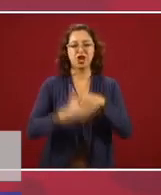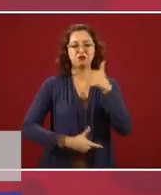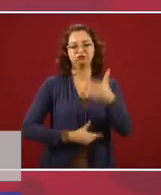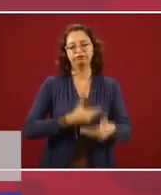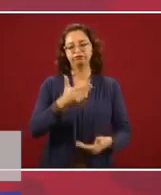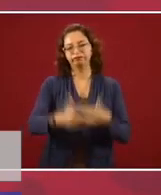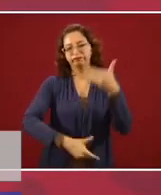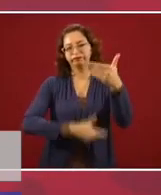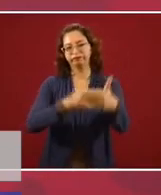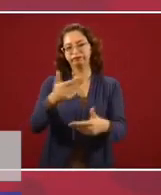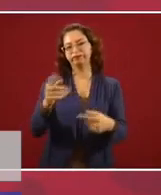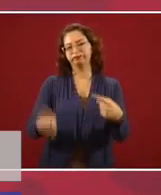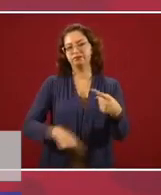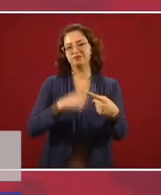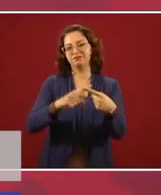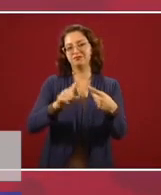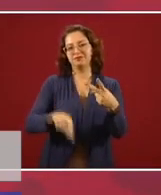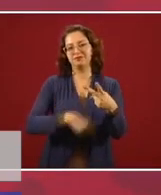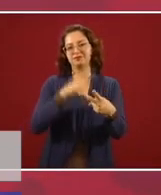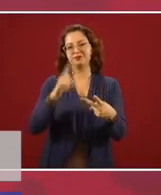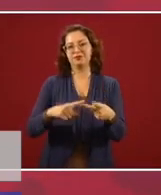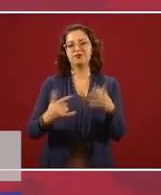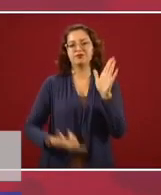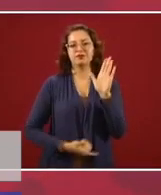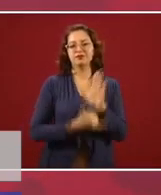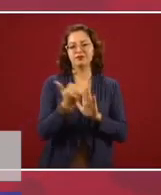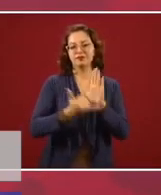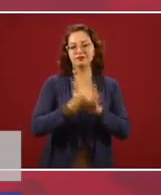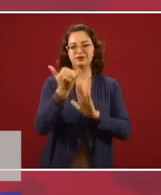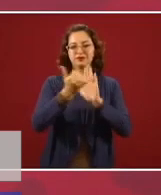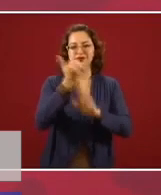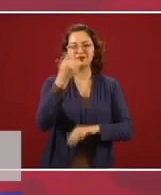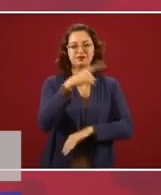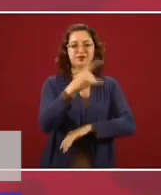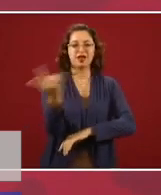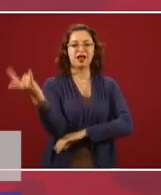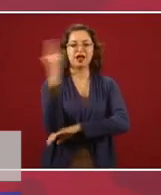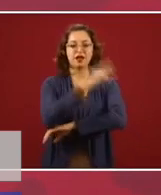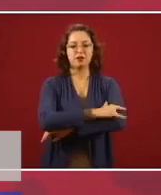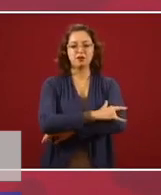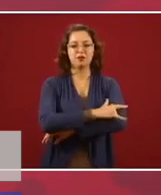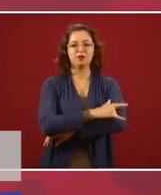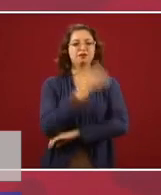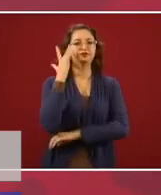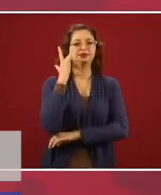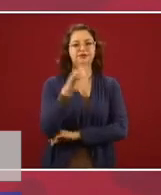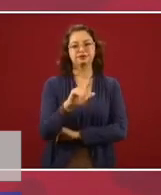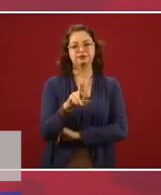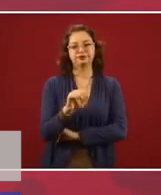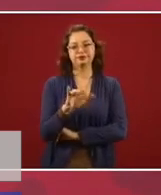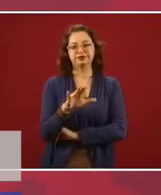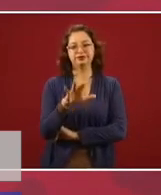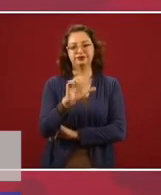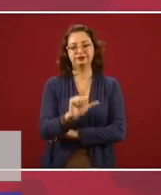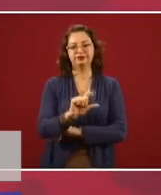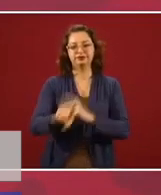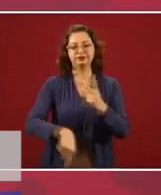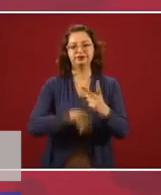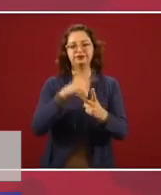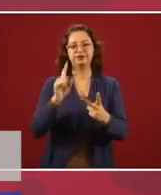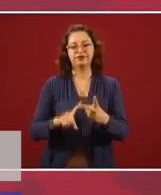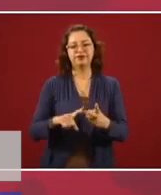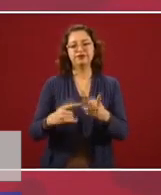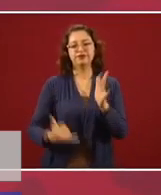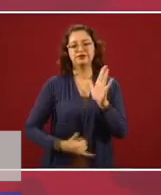ahora se da dentro de las instalaciones de Pemex, incluyendo las plataformas. El propósito era acabar con Pemex y con la CFE.